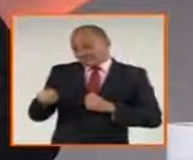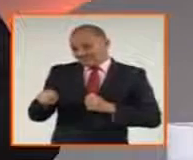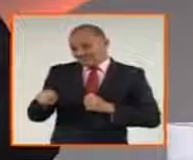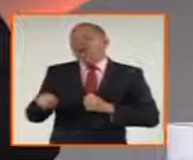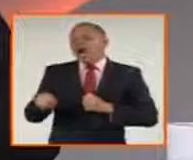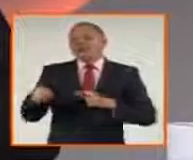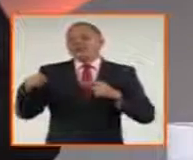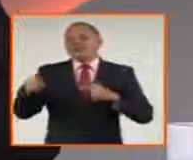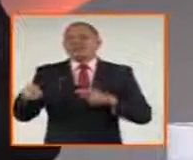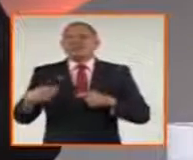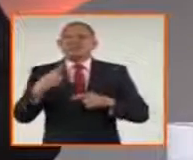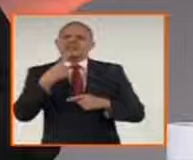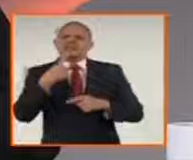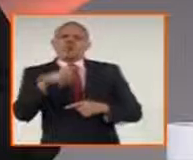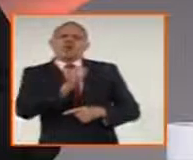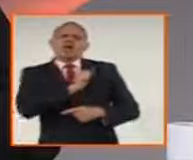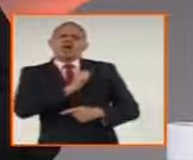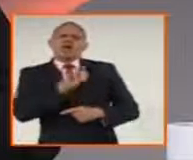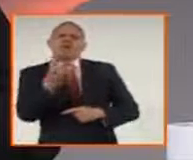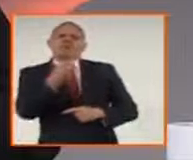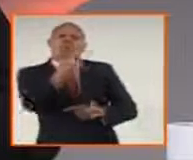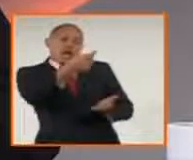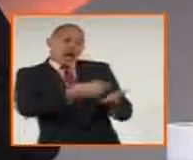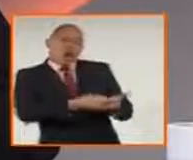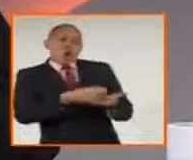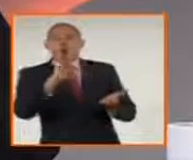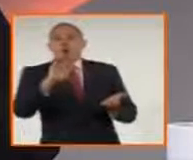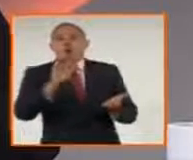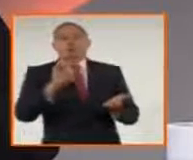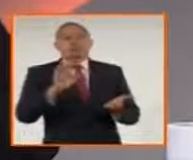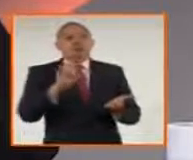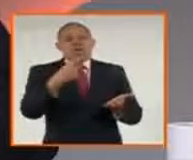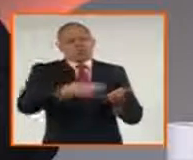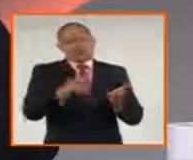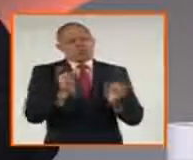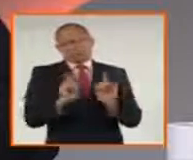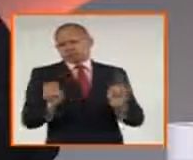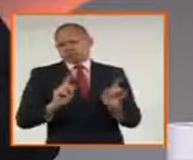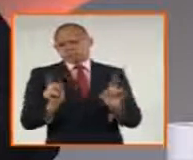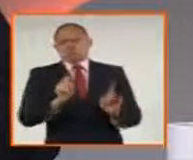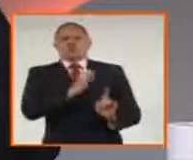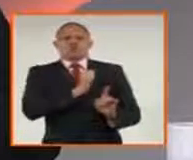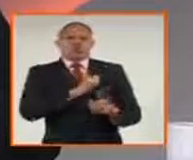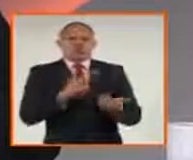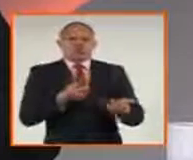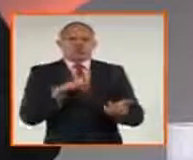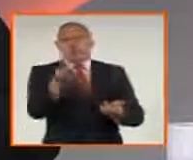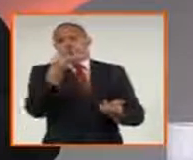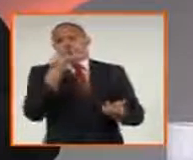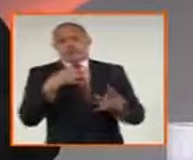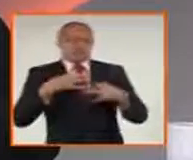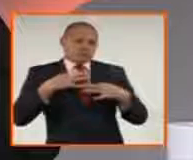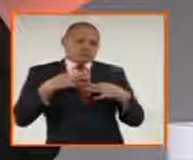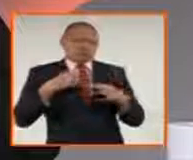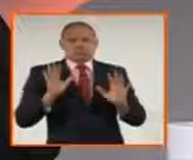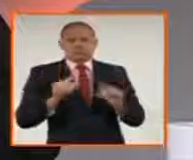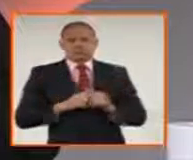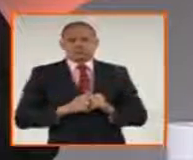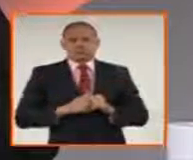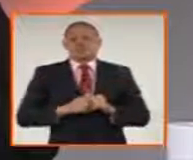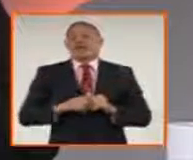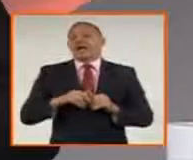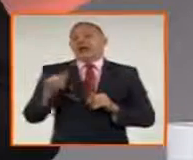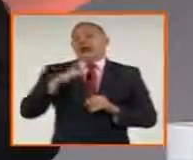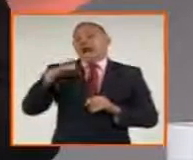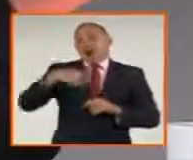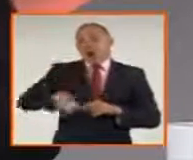establezca otra cosa, dígase, por ejemplo, que la guardia y cuidado de un menor sea atribuida exclusivamente a la madre, y en ese